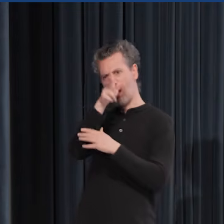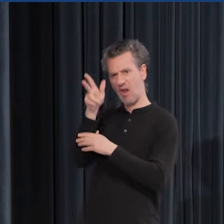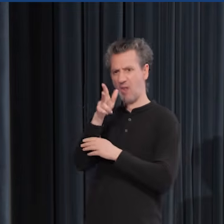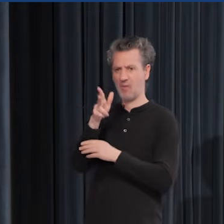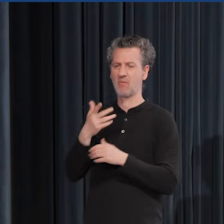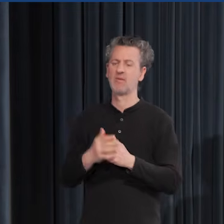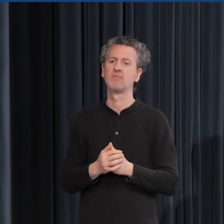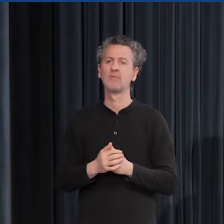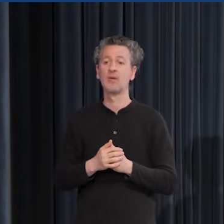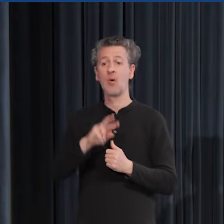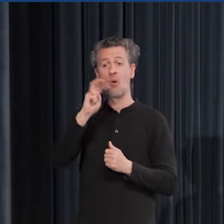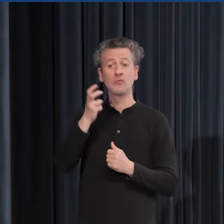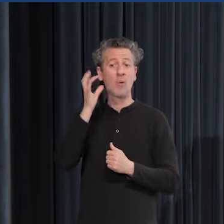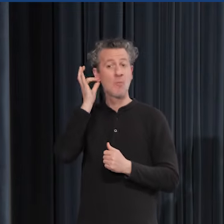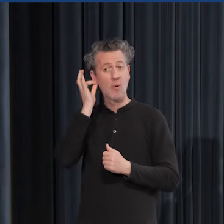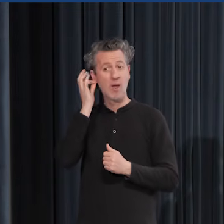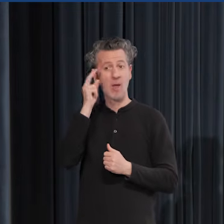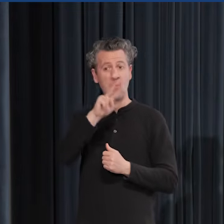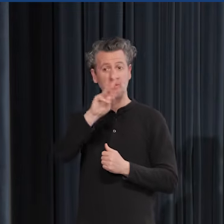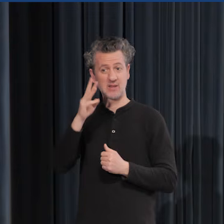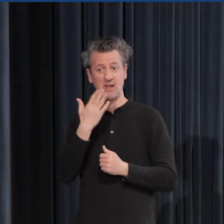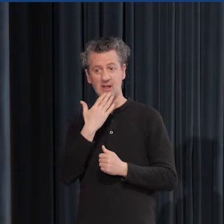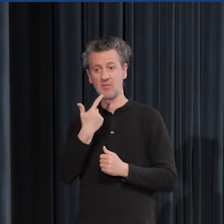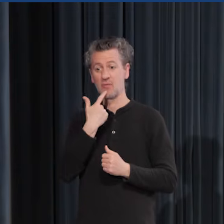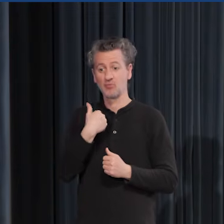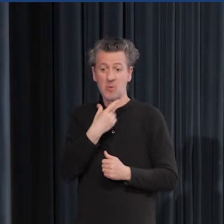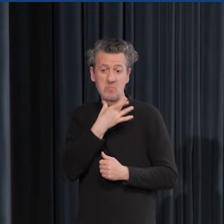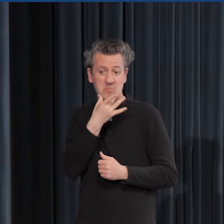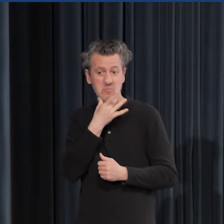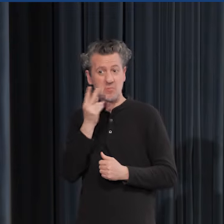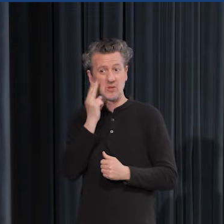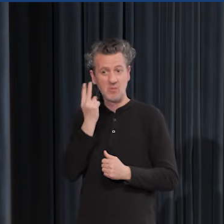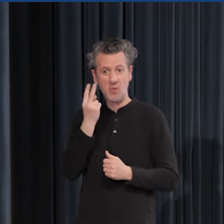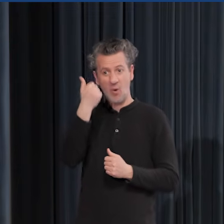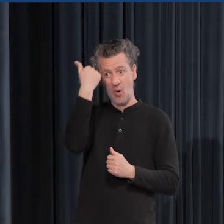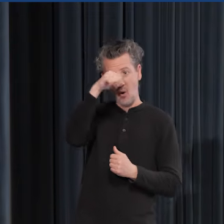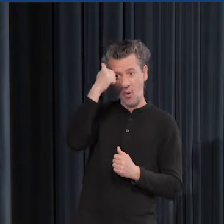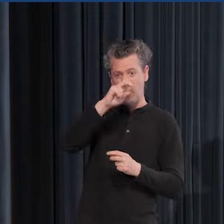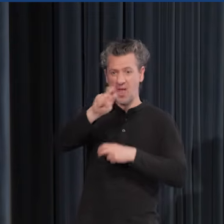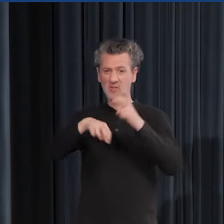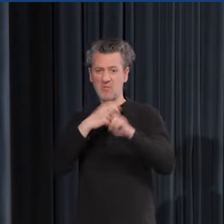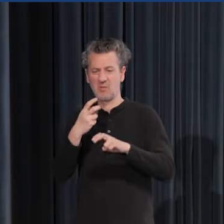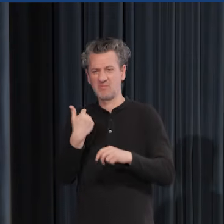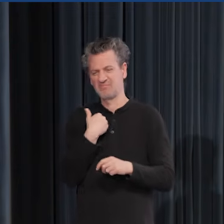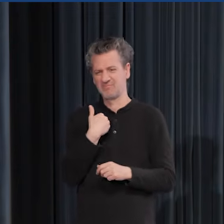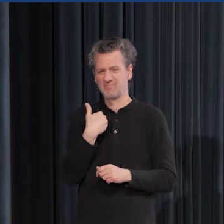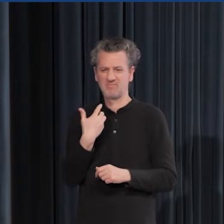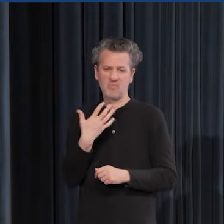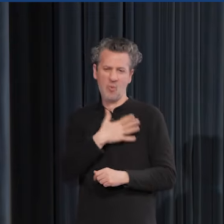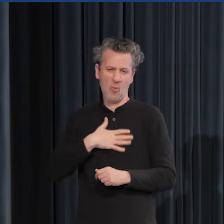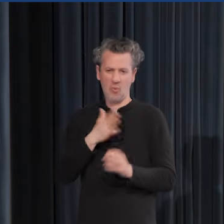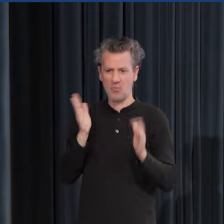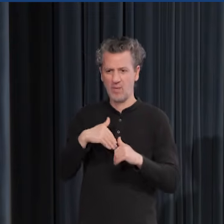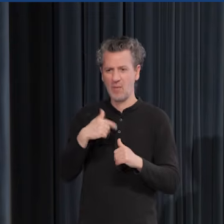participante joven de 23 años decía: yo soy muy tímida y me incomodaban los hombres en las obras. Solían